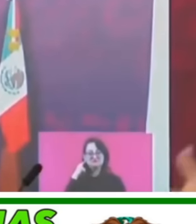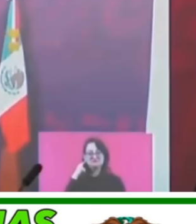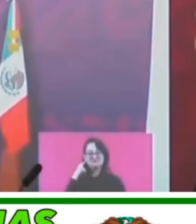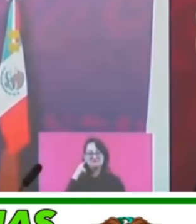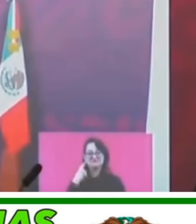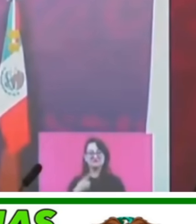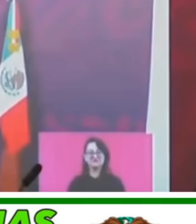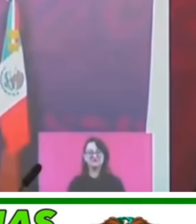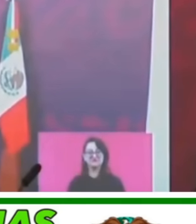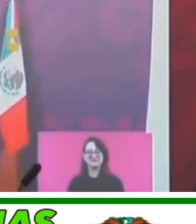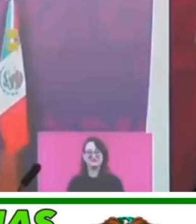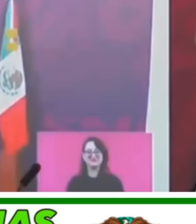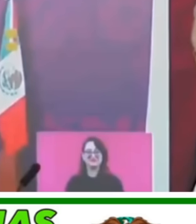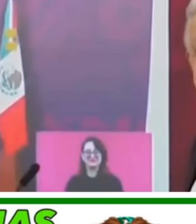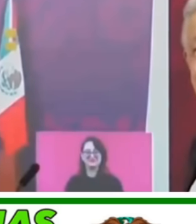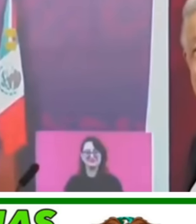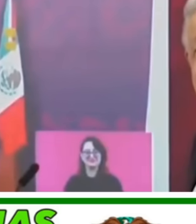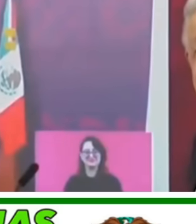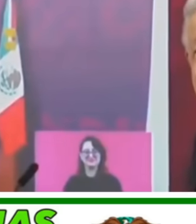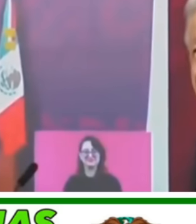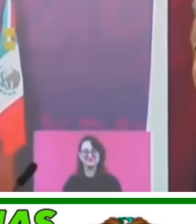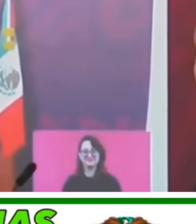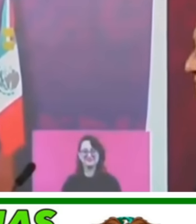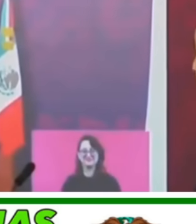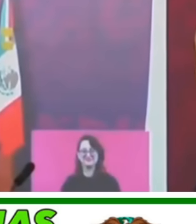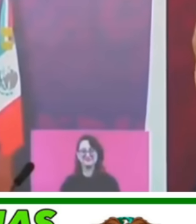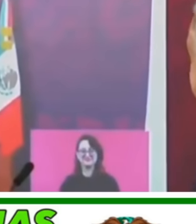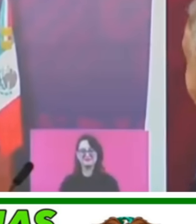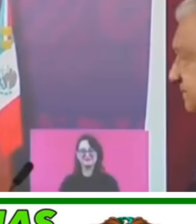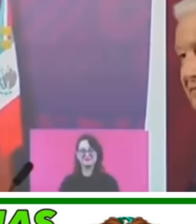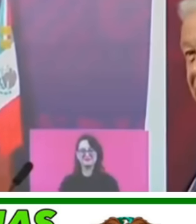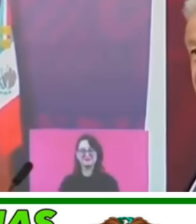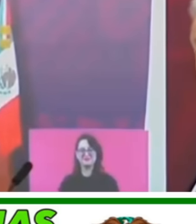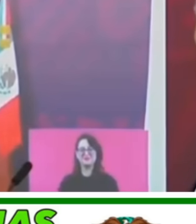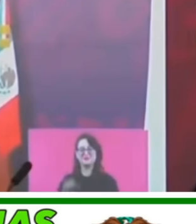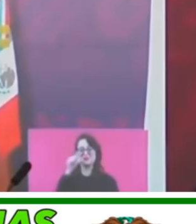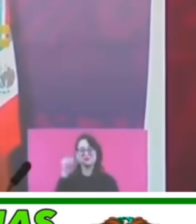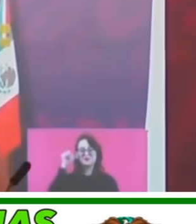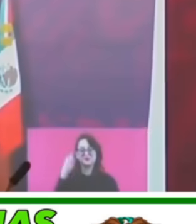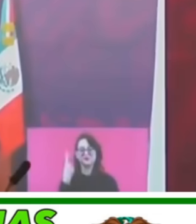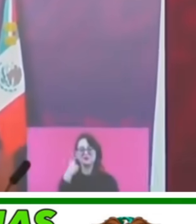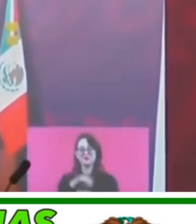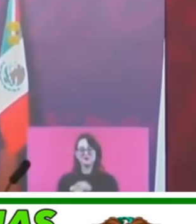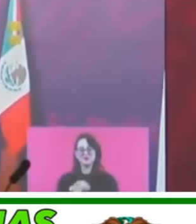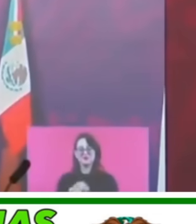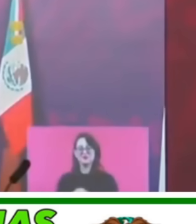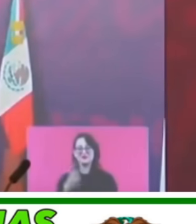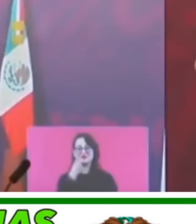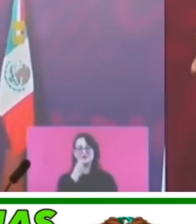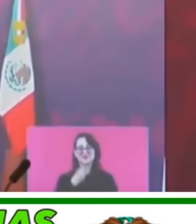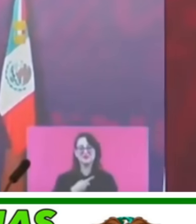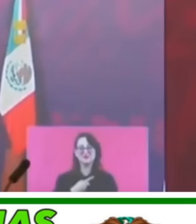presidente Reproduce lo que dijo que escuché nada por eso me acordé de este chiste